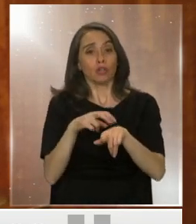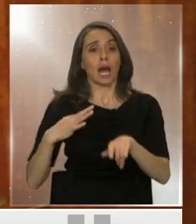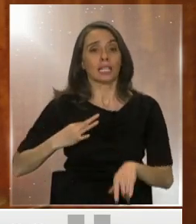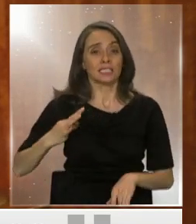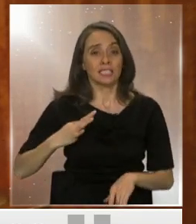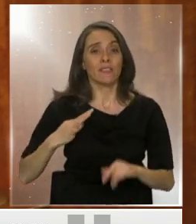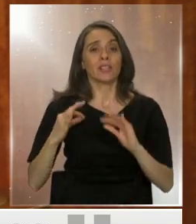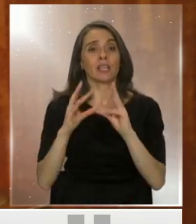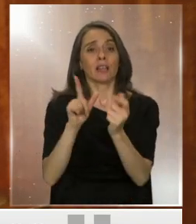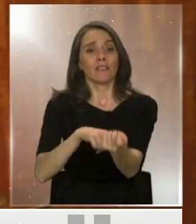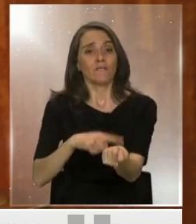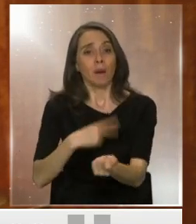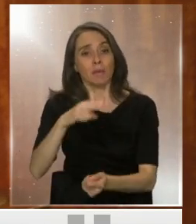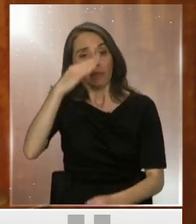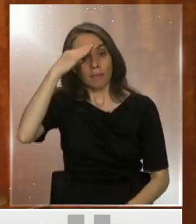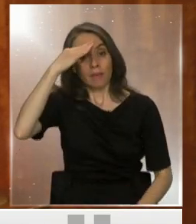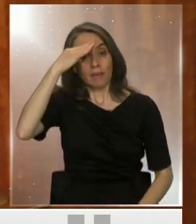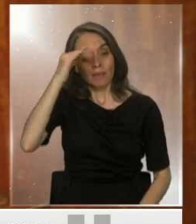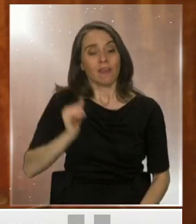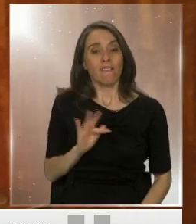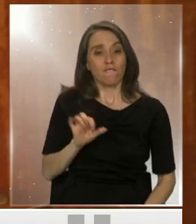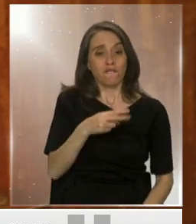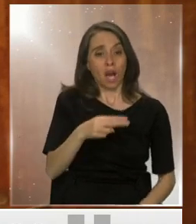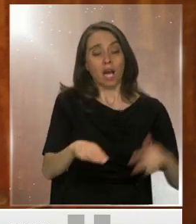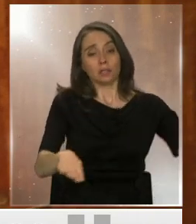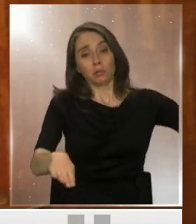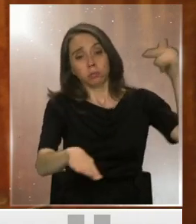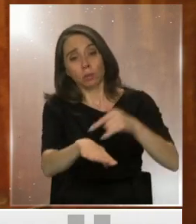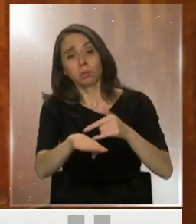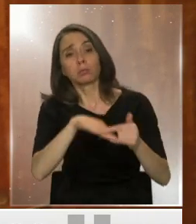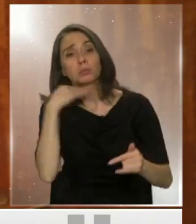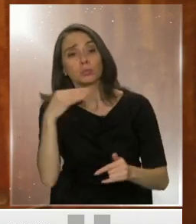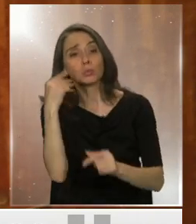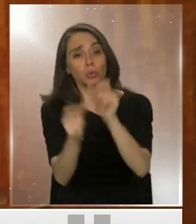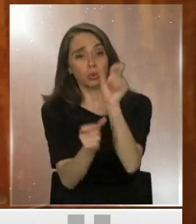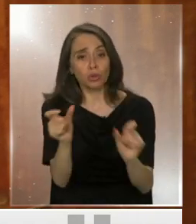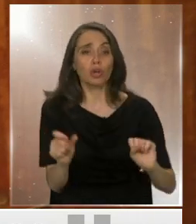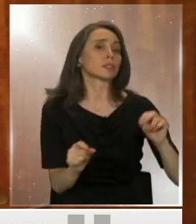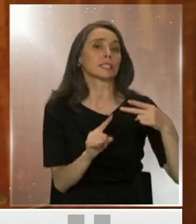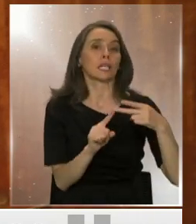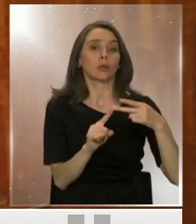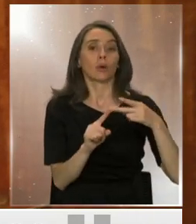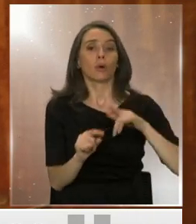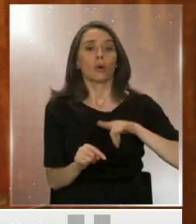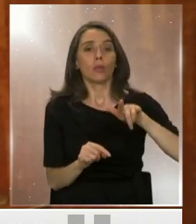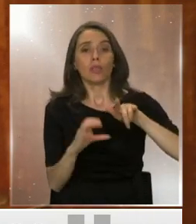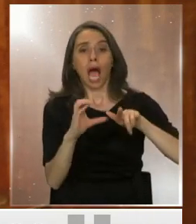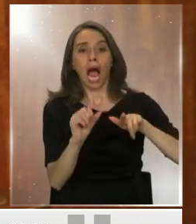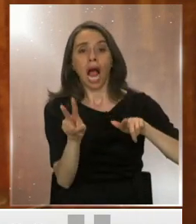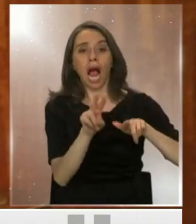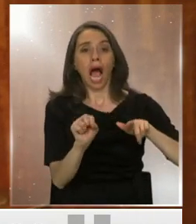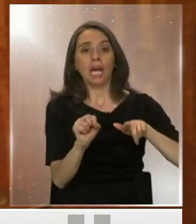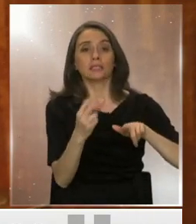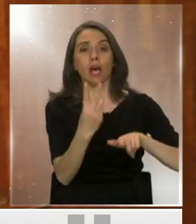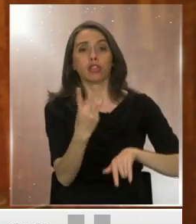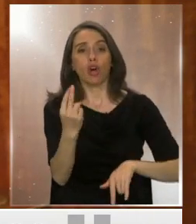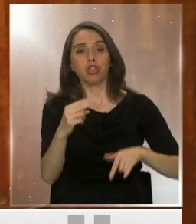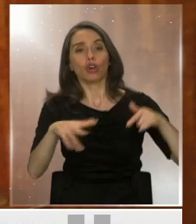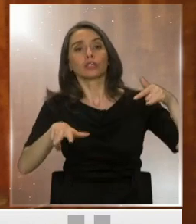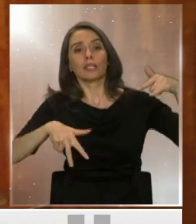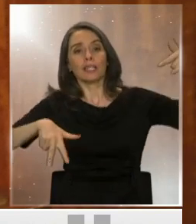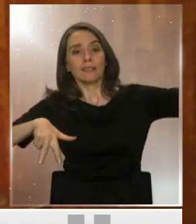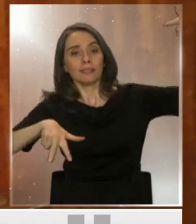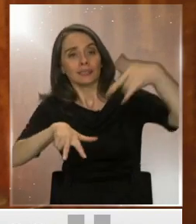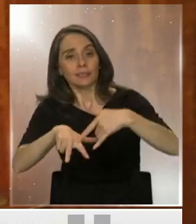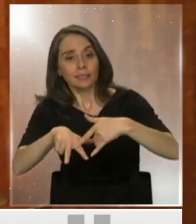de la fuerza aérea que fallecieron en ese accidente y está el accidente también del casa 212 el año 2011